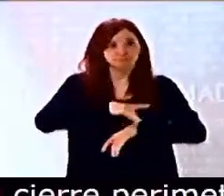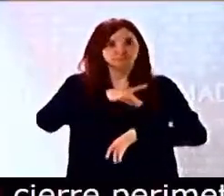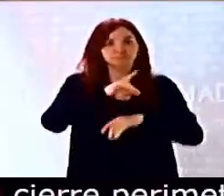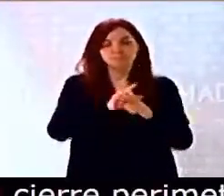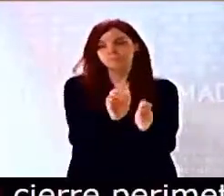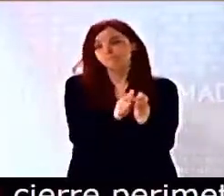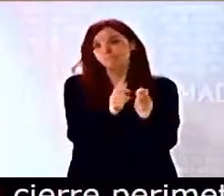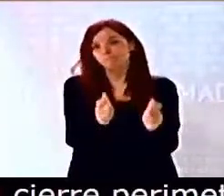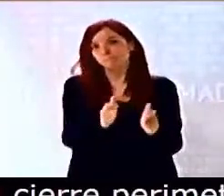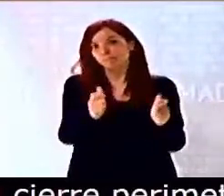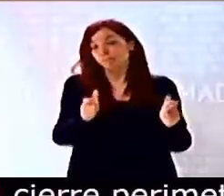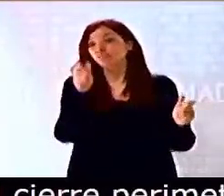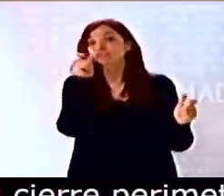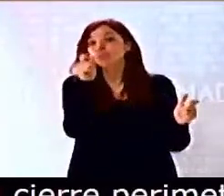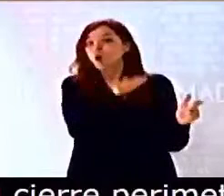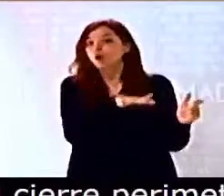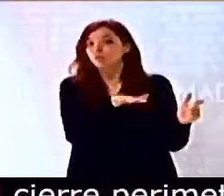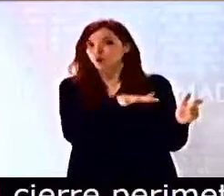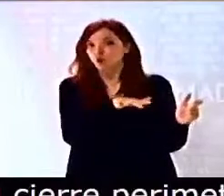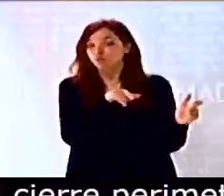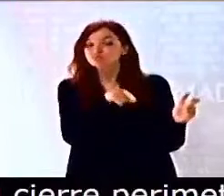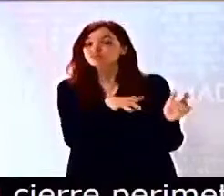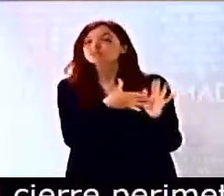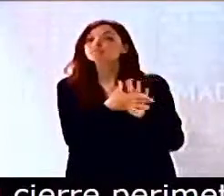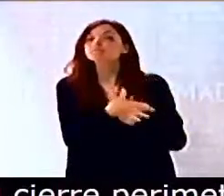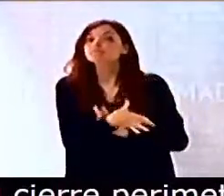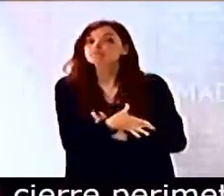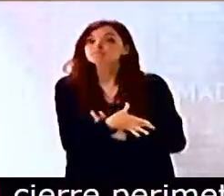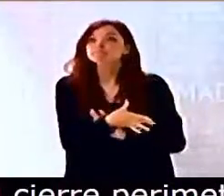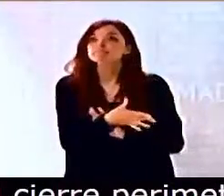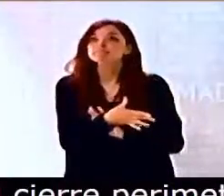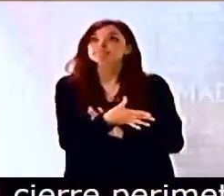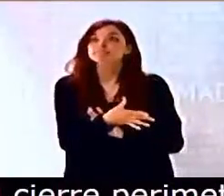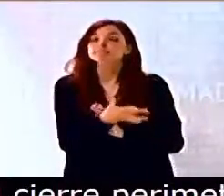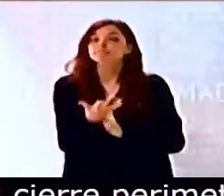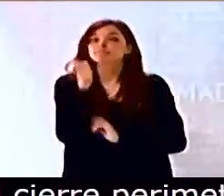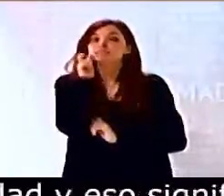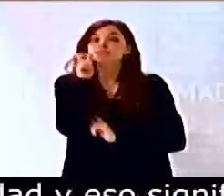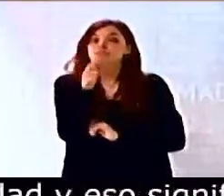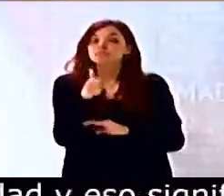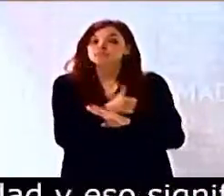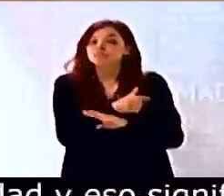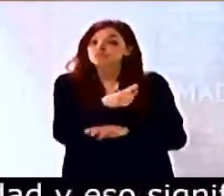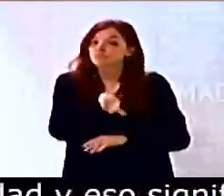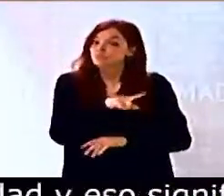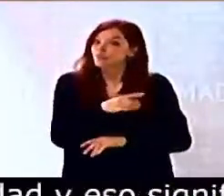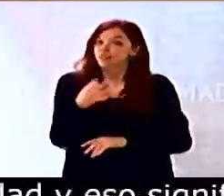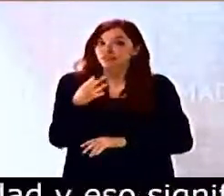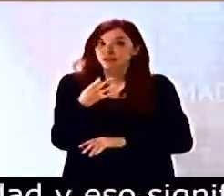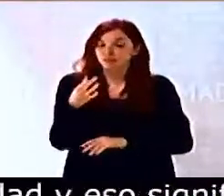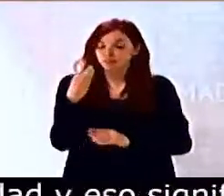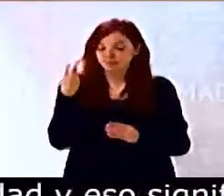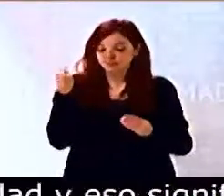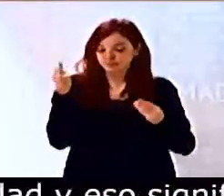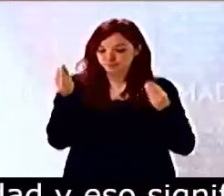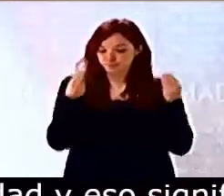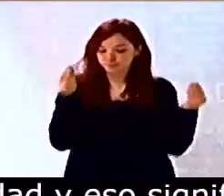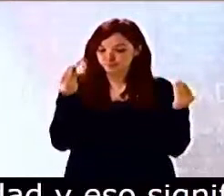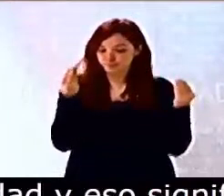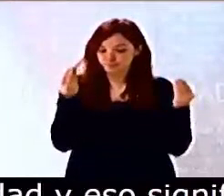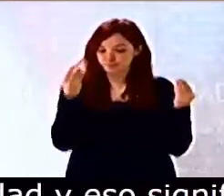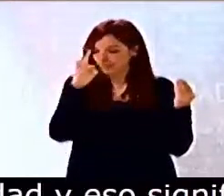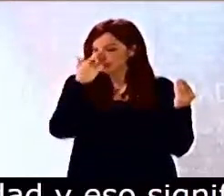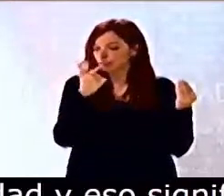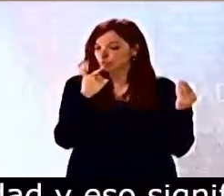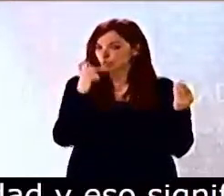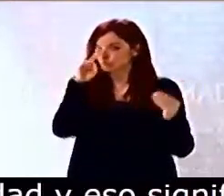diariamente en esa localidad, y eso significa que la ciudadanía tiene que reconducir su actitud